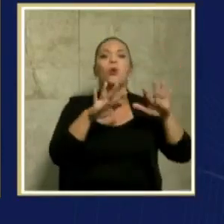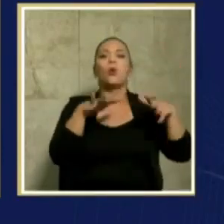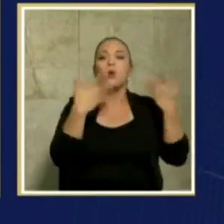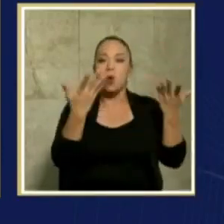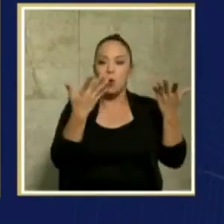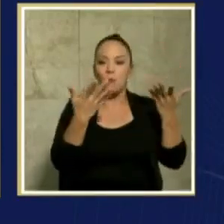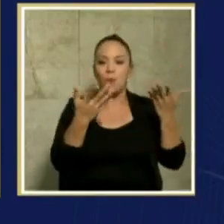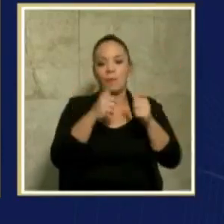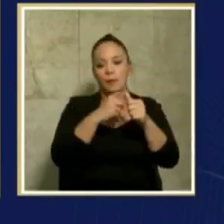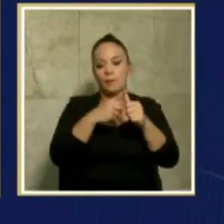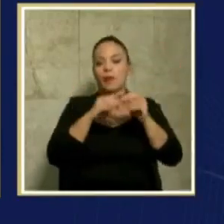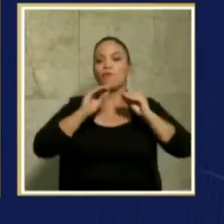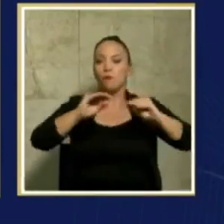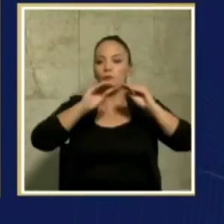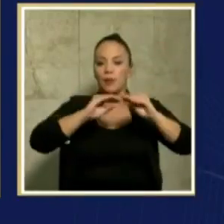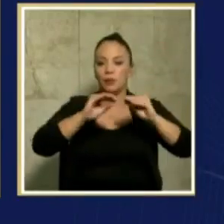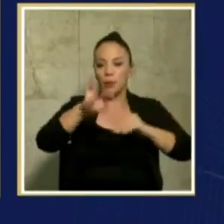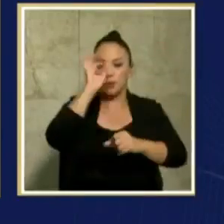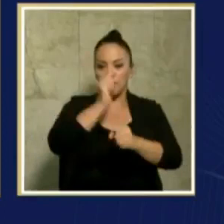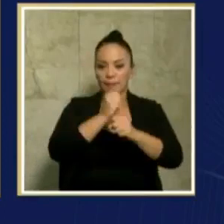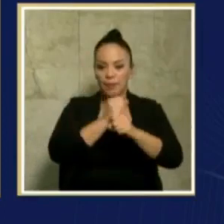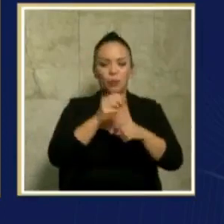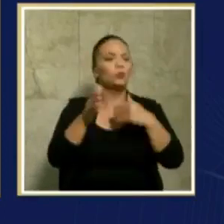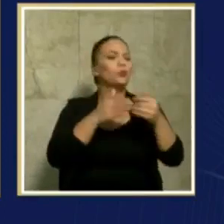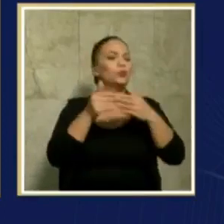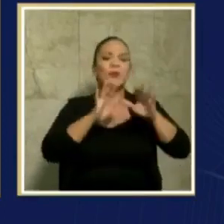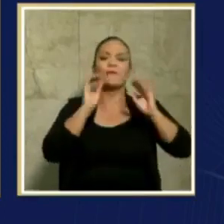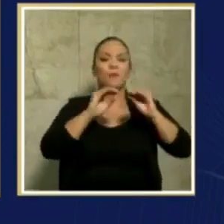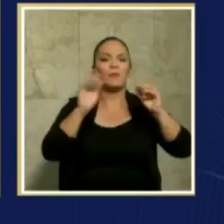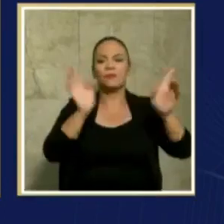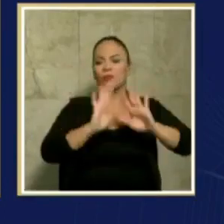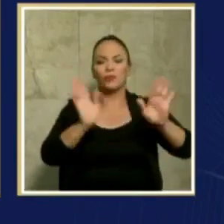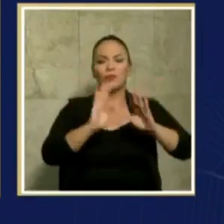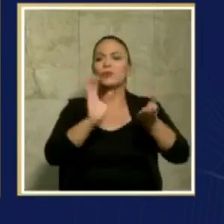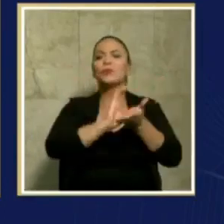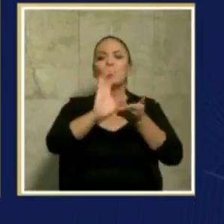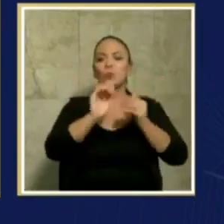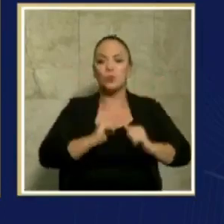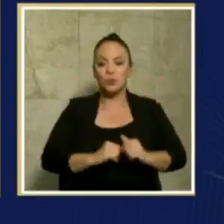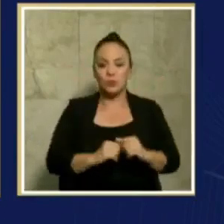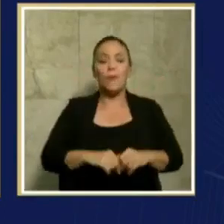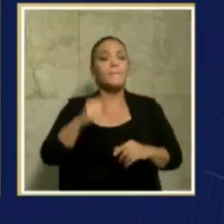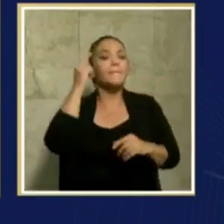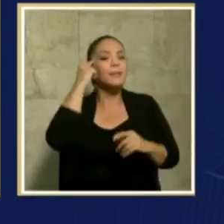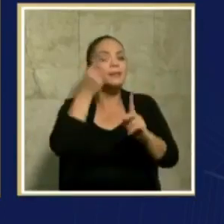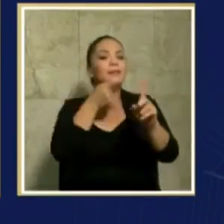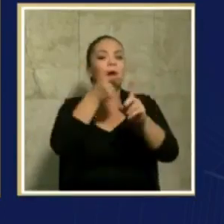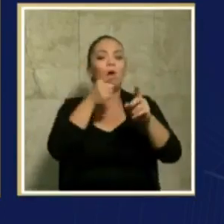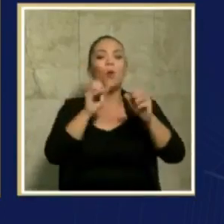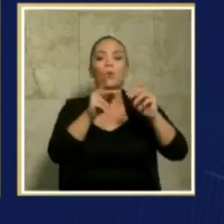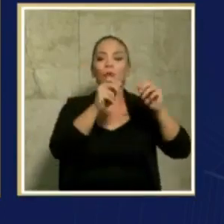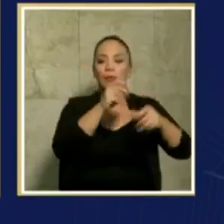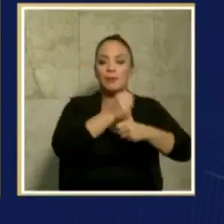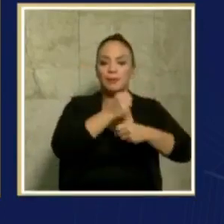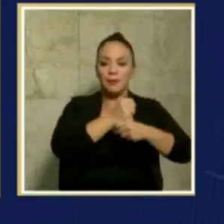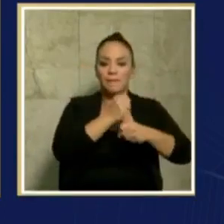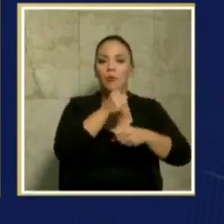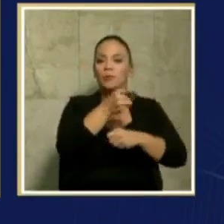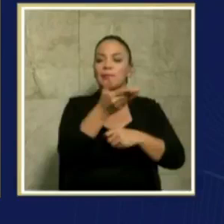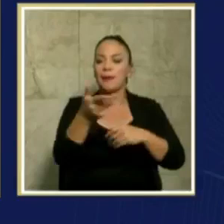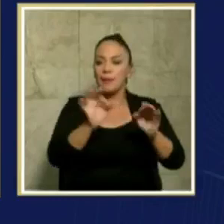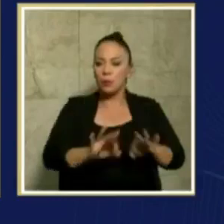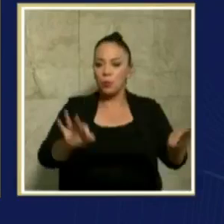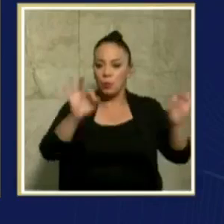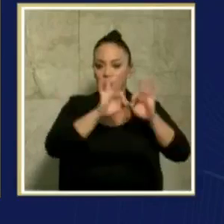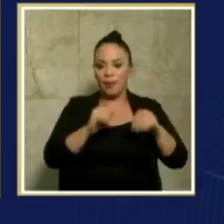cuando vamos a dar ahora unos datos, no es cualquier formación, no es cualquier curso, es formación pensada en las oportunidades de trabajo. Ese es un elemento